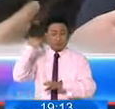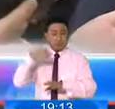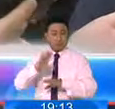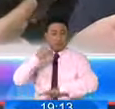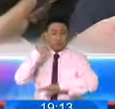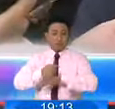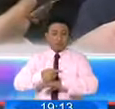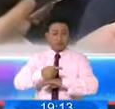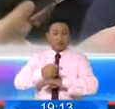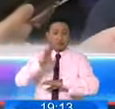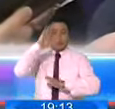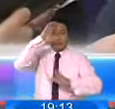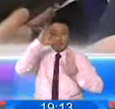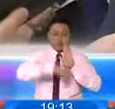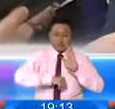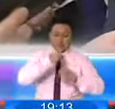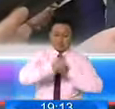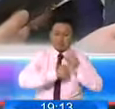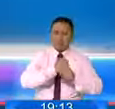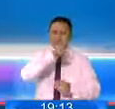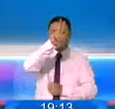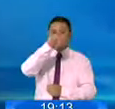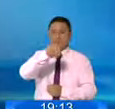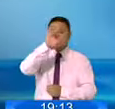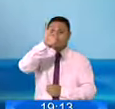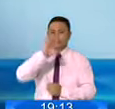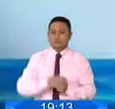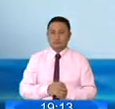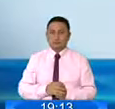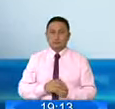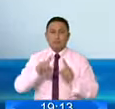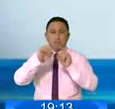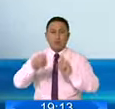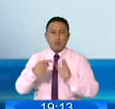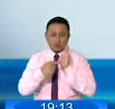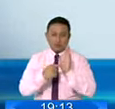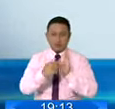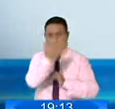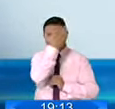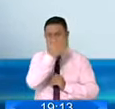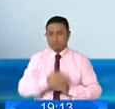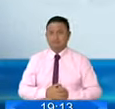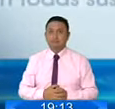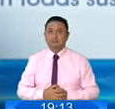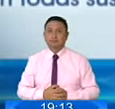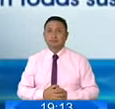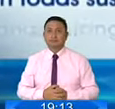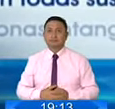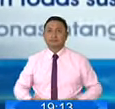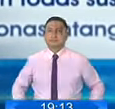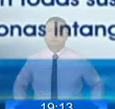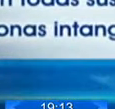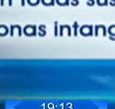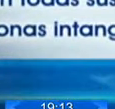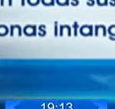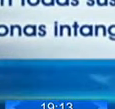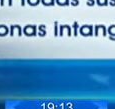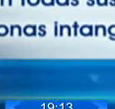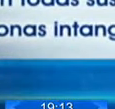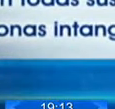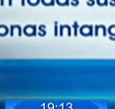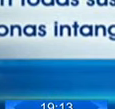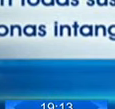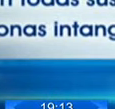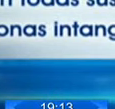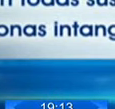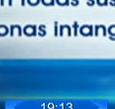mandato minero en el año 2008. La pregunta dice: ¿está de acuerdo con enmendar la Constitución para que se prohíba sin